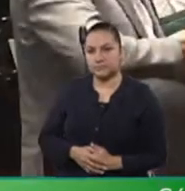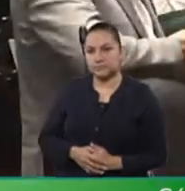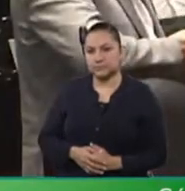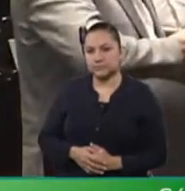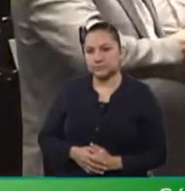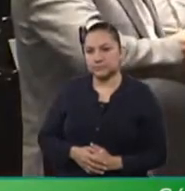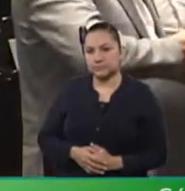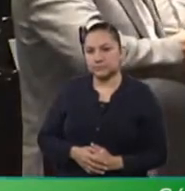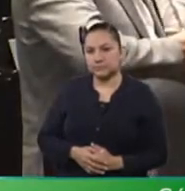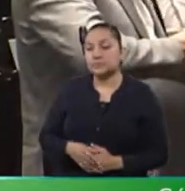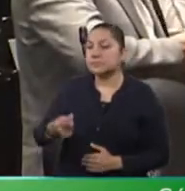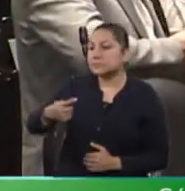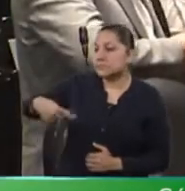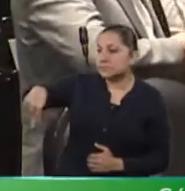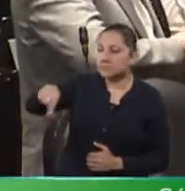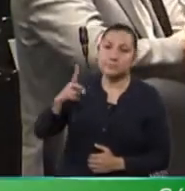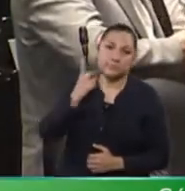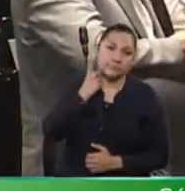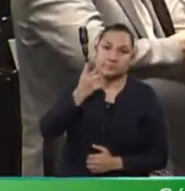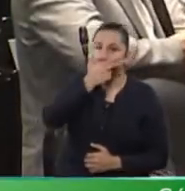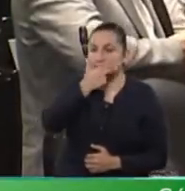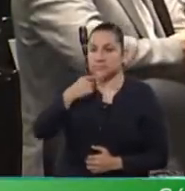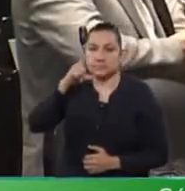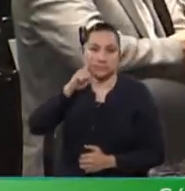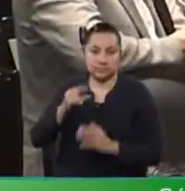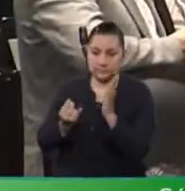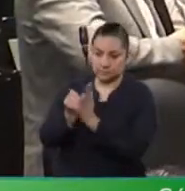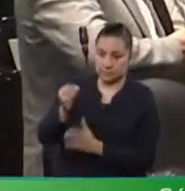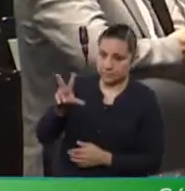manifestarlo las diputadas y los diputados que estén por